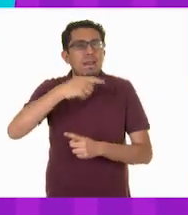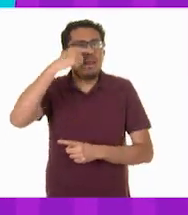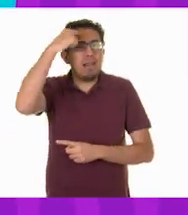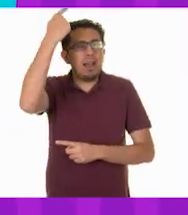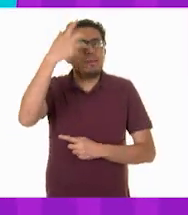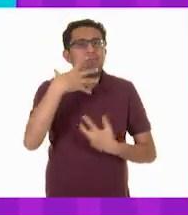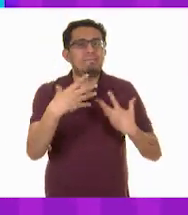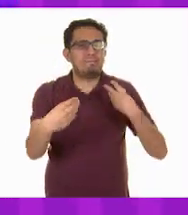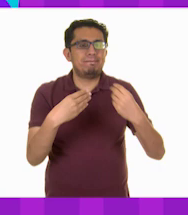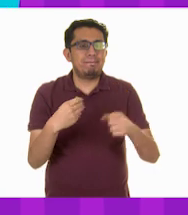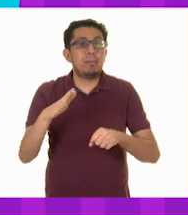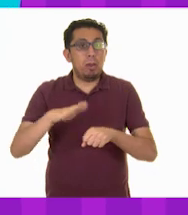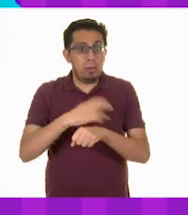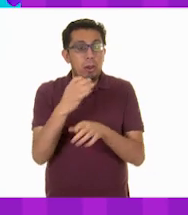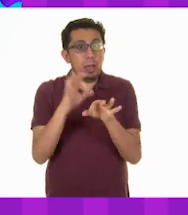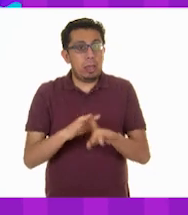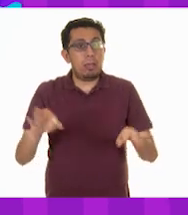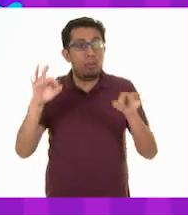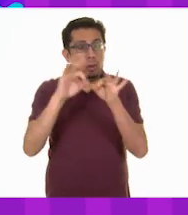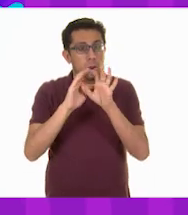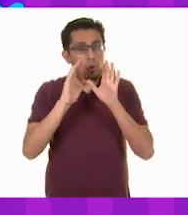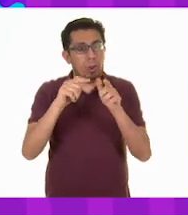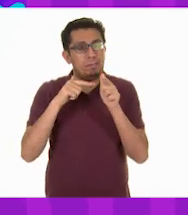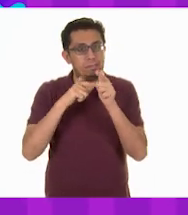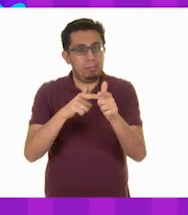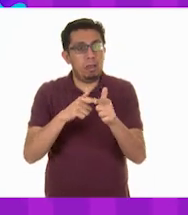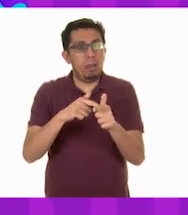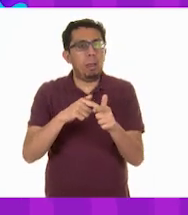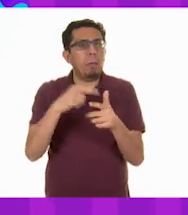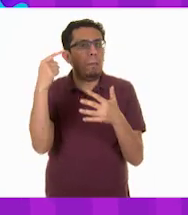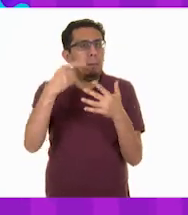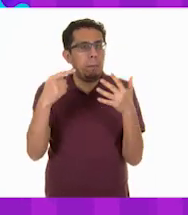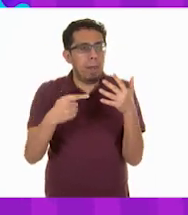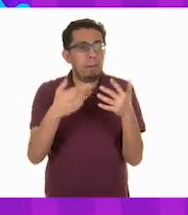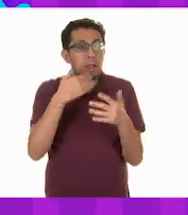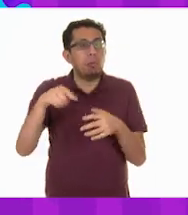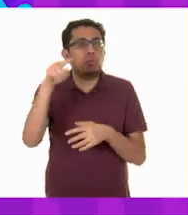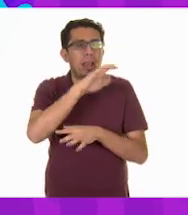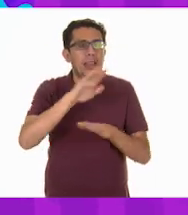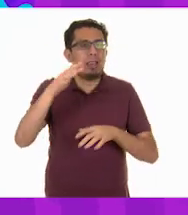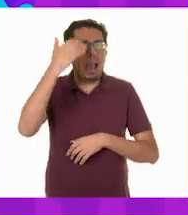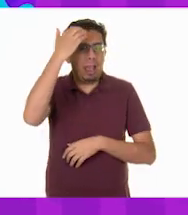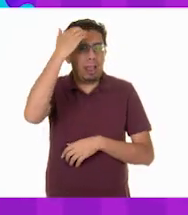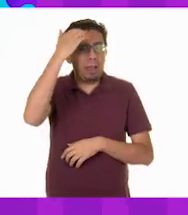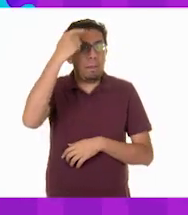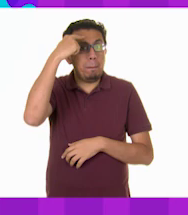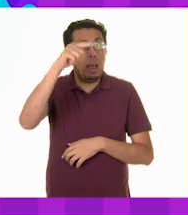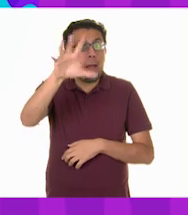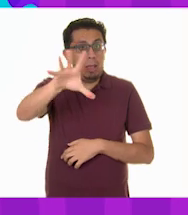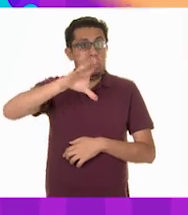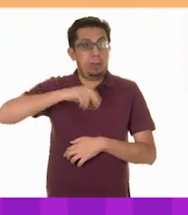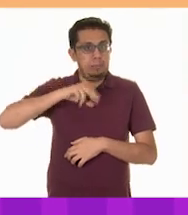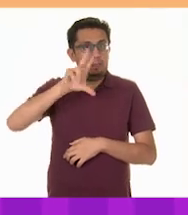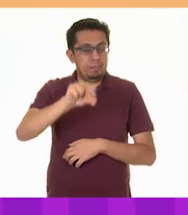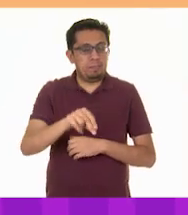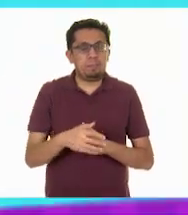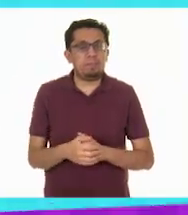las personas. Por eso hay que continuar cuidándonos siguiendo las buenas prácticas que ya todos conocemos para evitar contagiarnos.